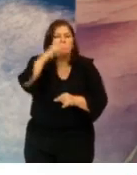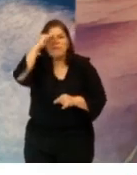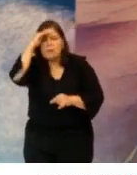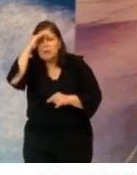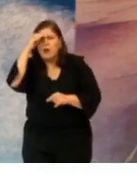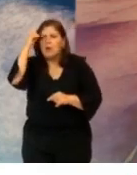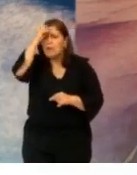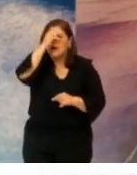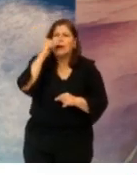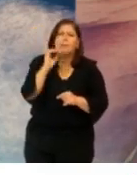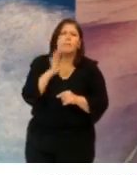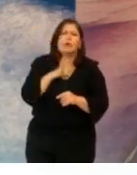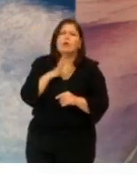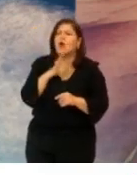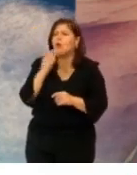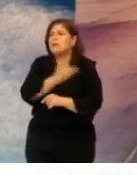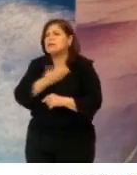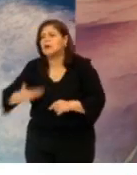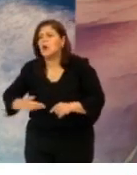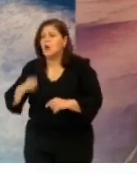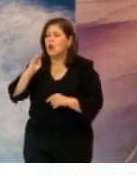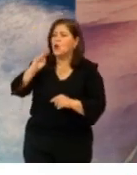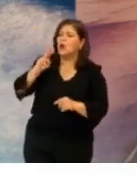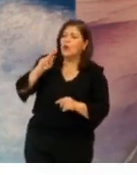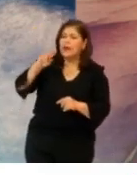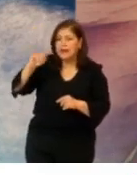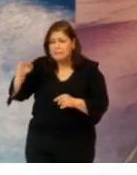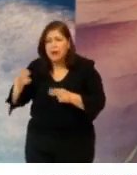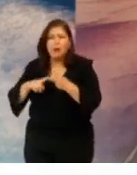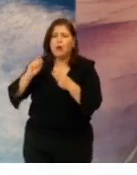Uribe o puede opinar lo que quiera del presidente Petro.